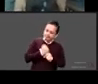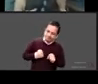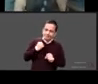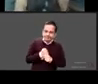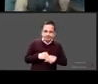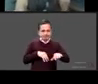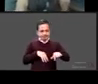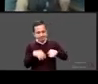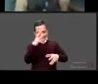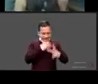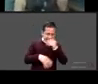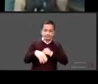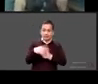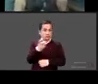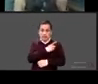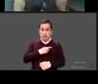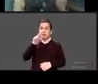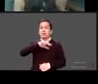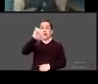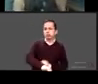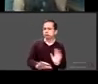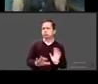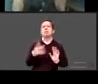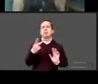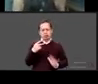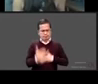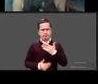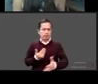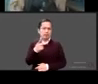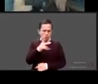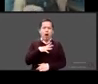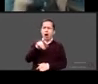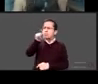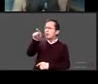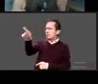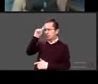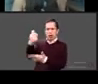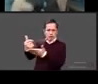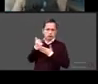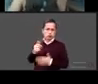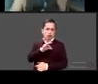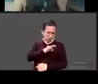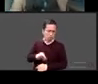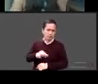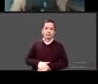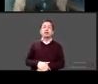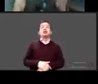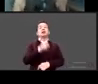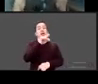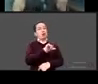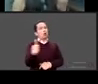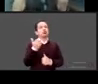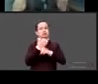servicios. Necesitamos mejorar la coordinación. Y también, claro que hay cosas muy específicas que trabajar, por ejemplo, con